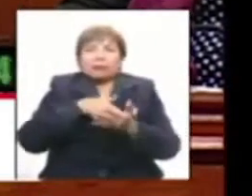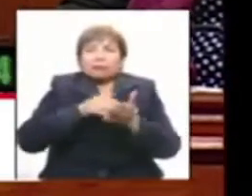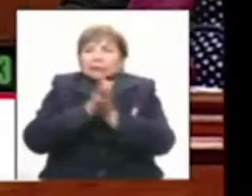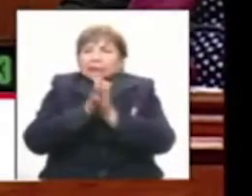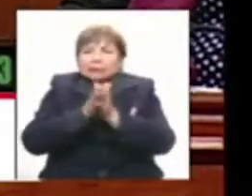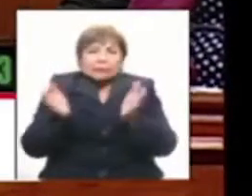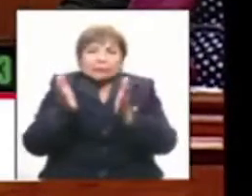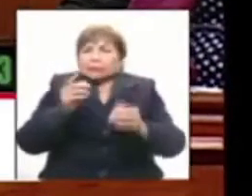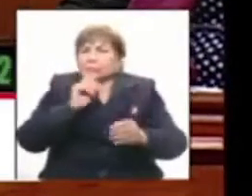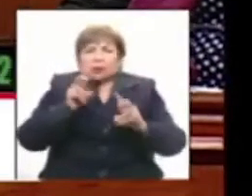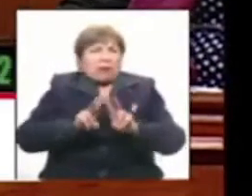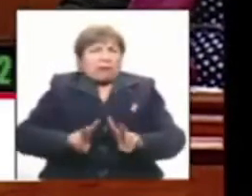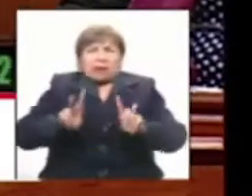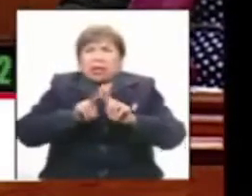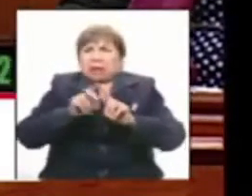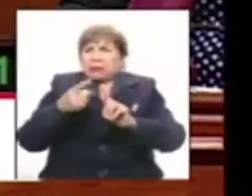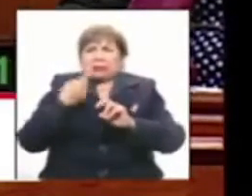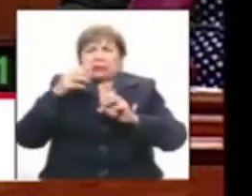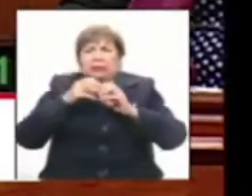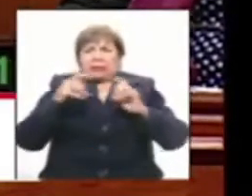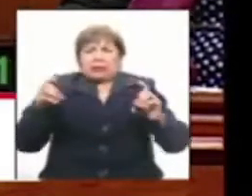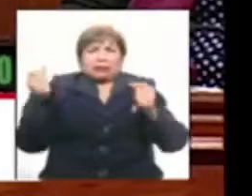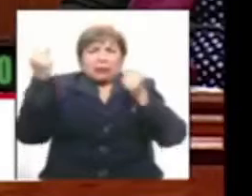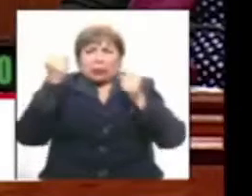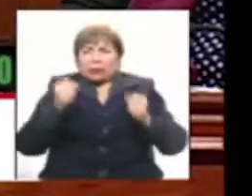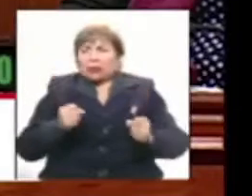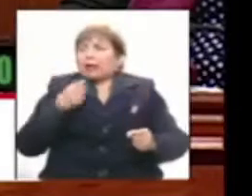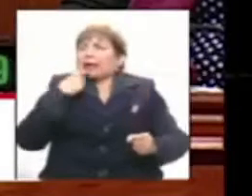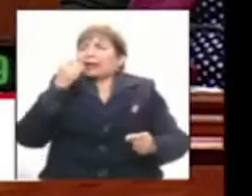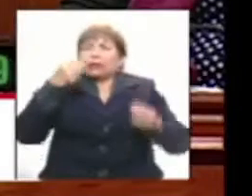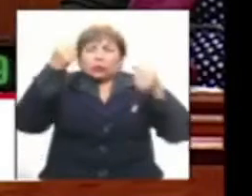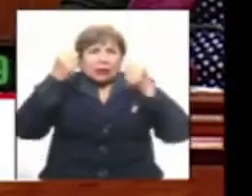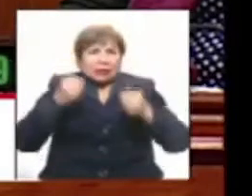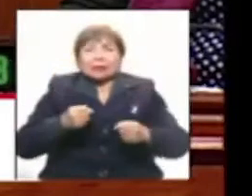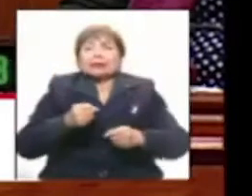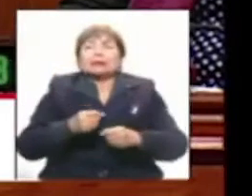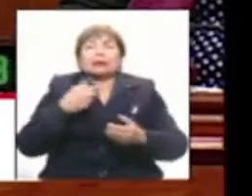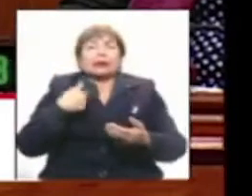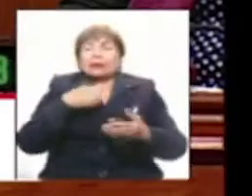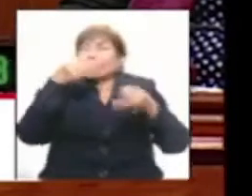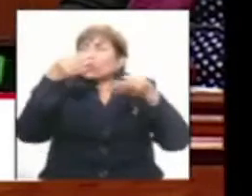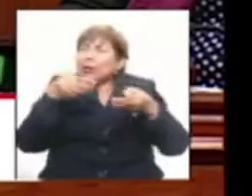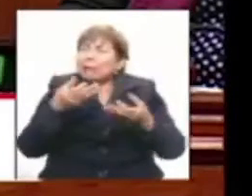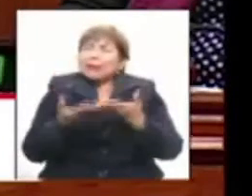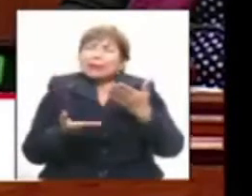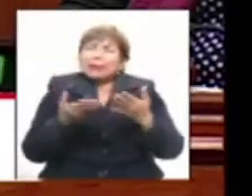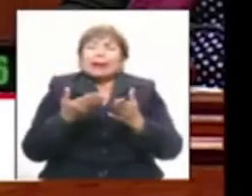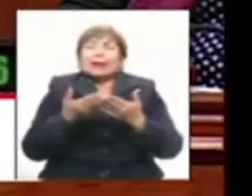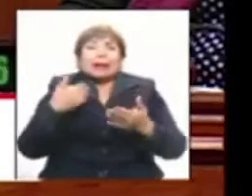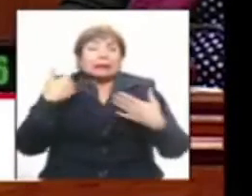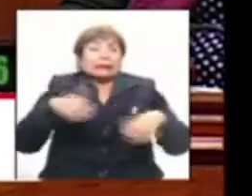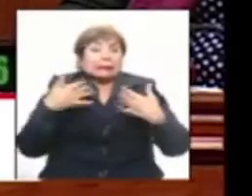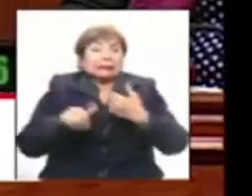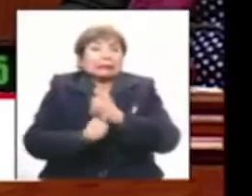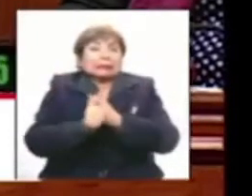motivación, que no ha valorado el principio de separación de poderes, que es una decisión que seguramente genera un precedente